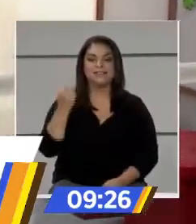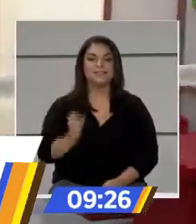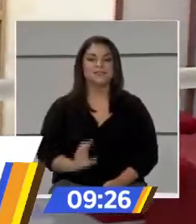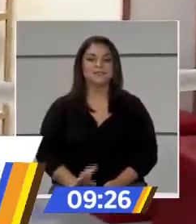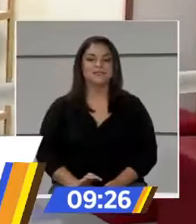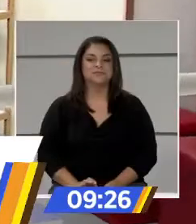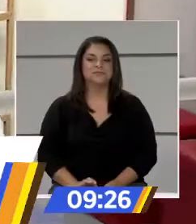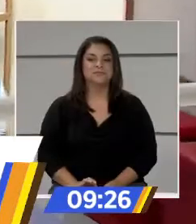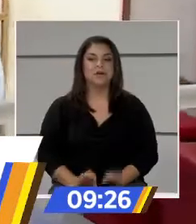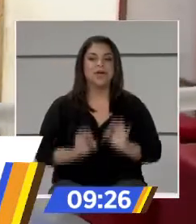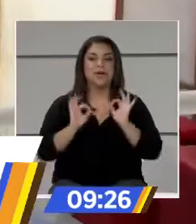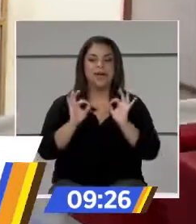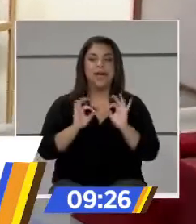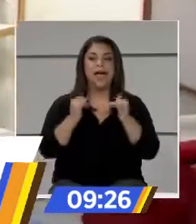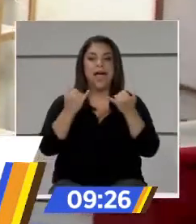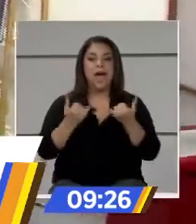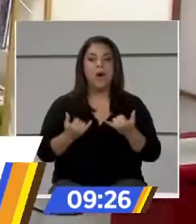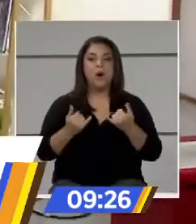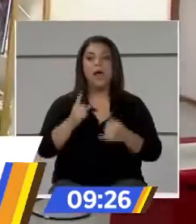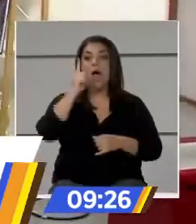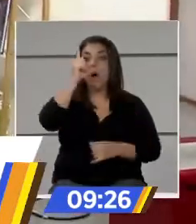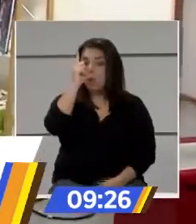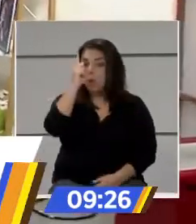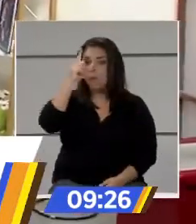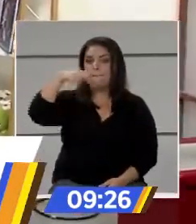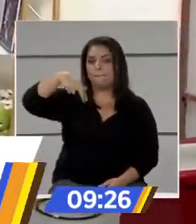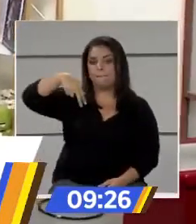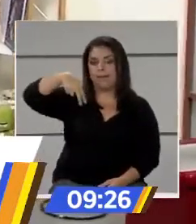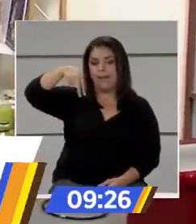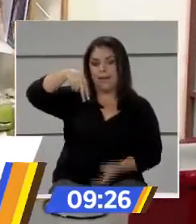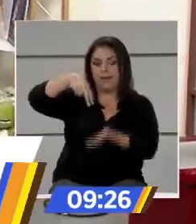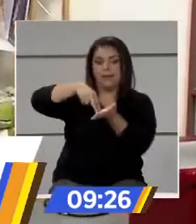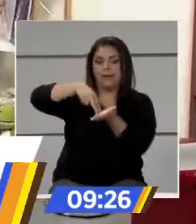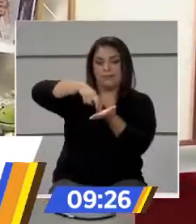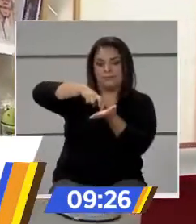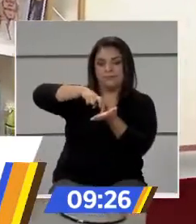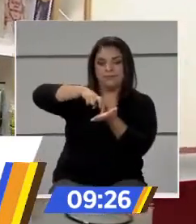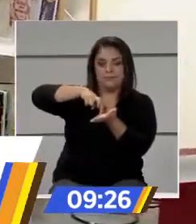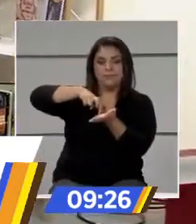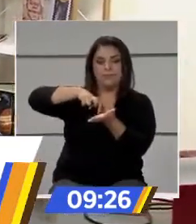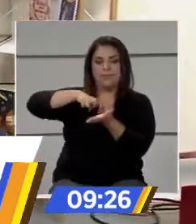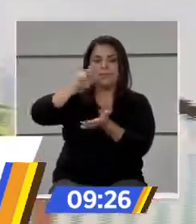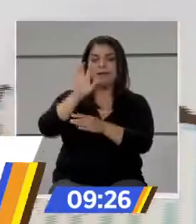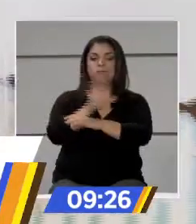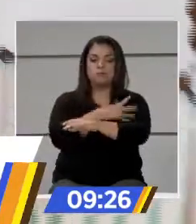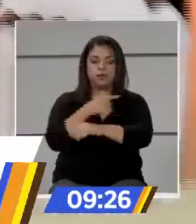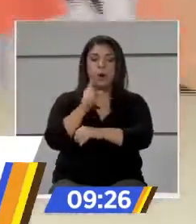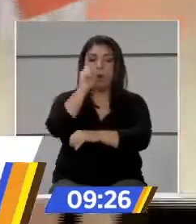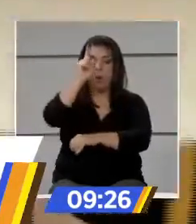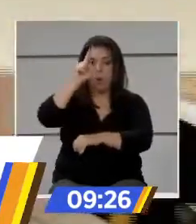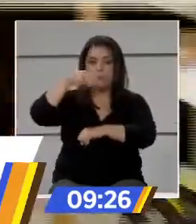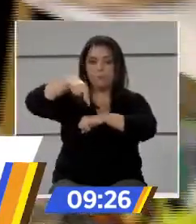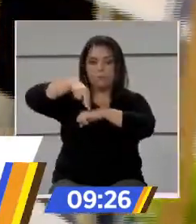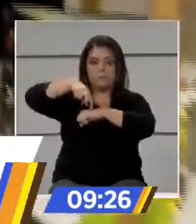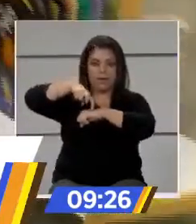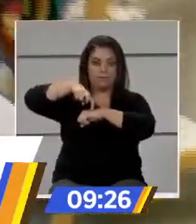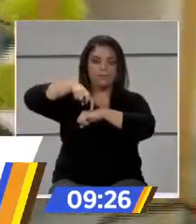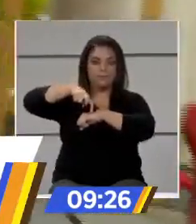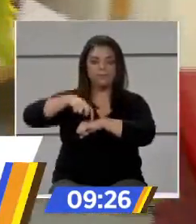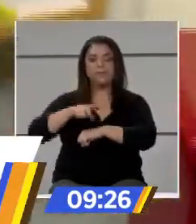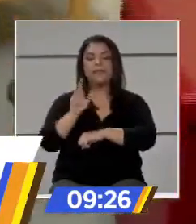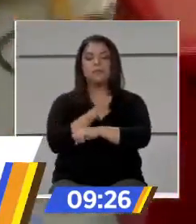Ahora lo vamos a ir haciendo en un pie, saltando en un pie. Ok, no hay que quedarse mucho, en un pie. Ah, que hay que quedarse en un pie, ok. Ay,